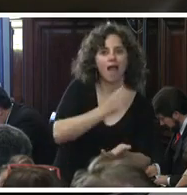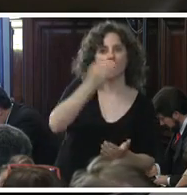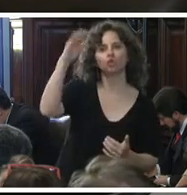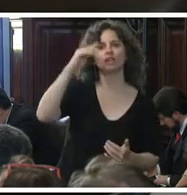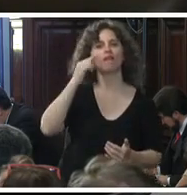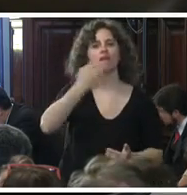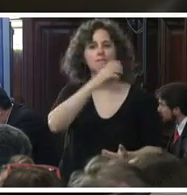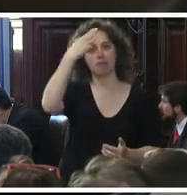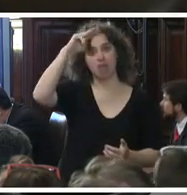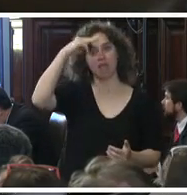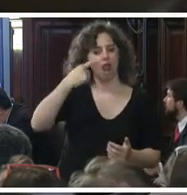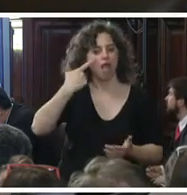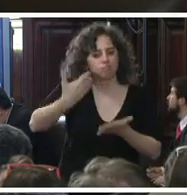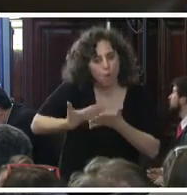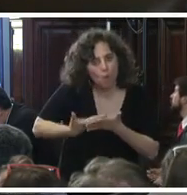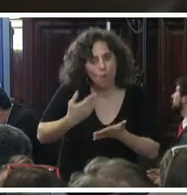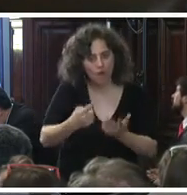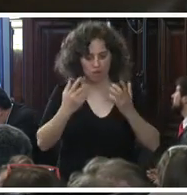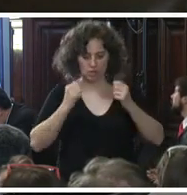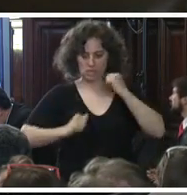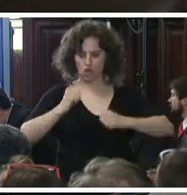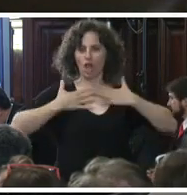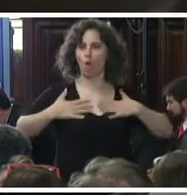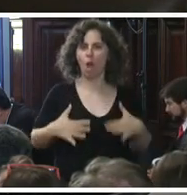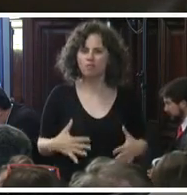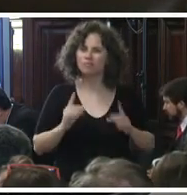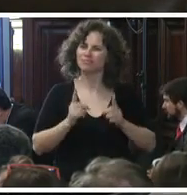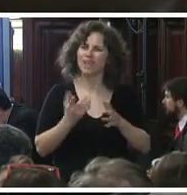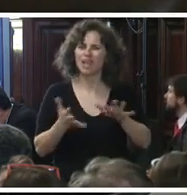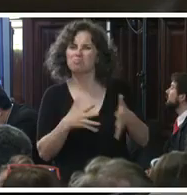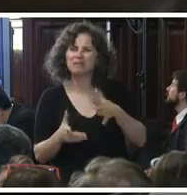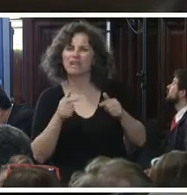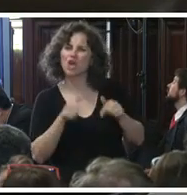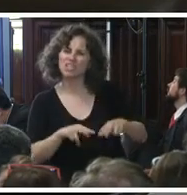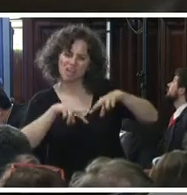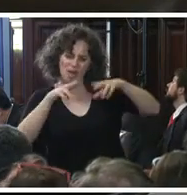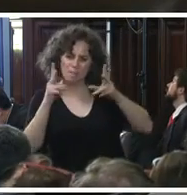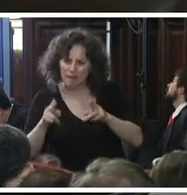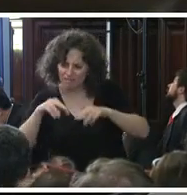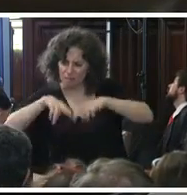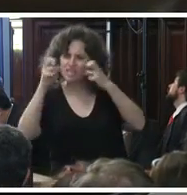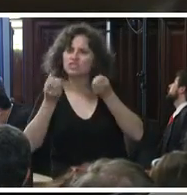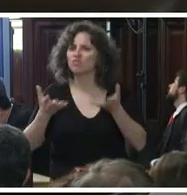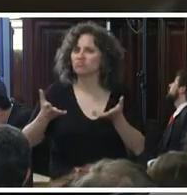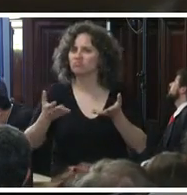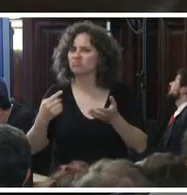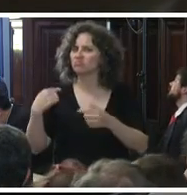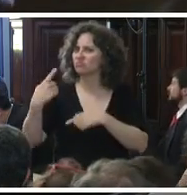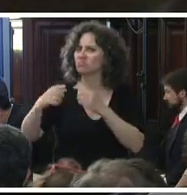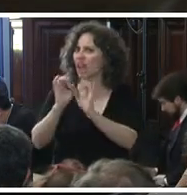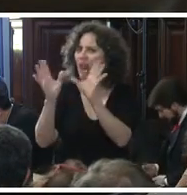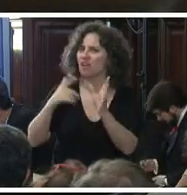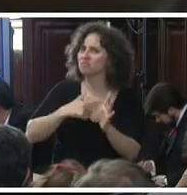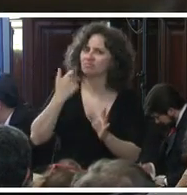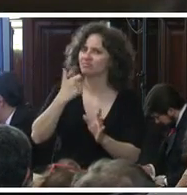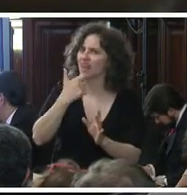tel lo que tienen de lesión corporal entonces qué pasó con ese lado de la investigación de repente se hubiera interés